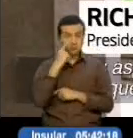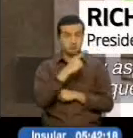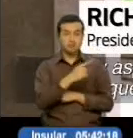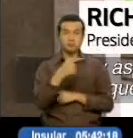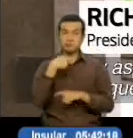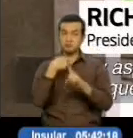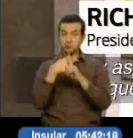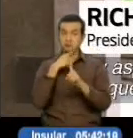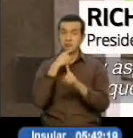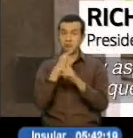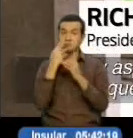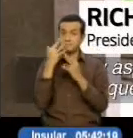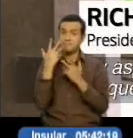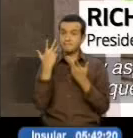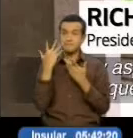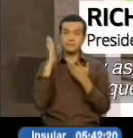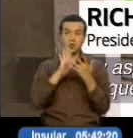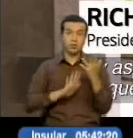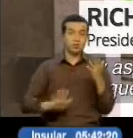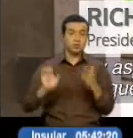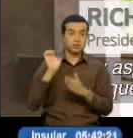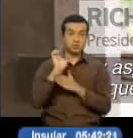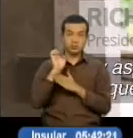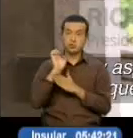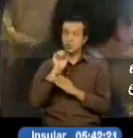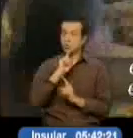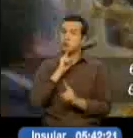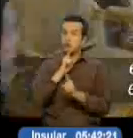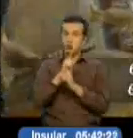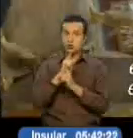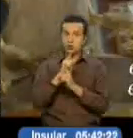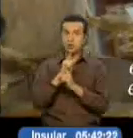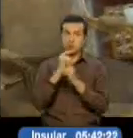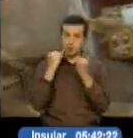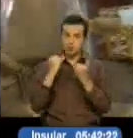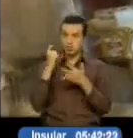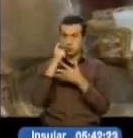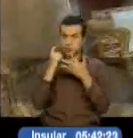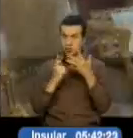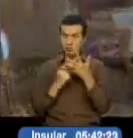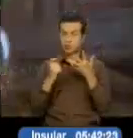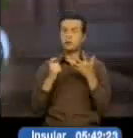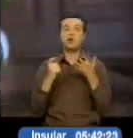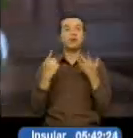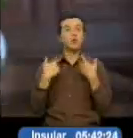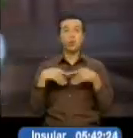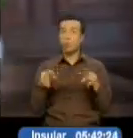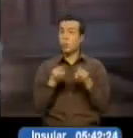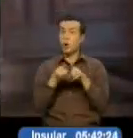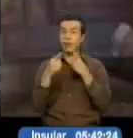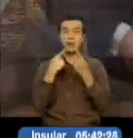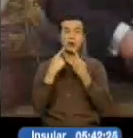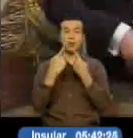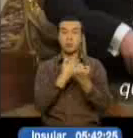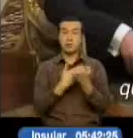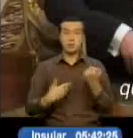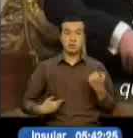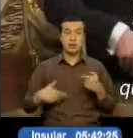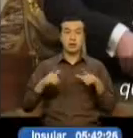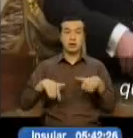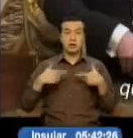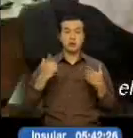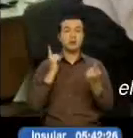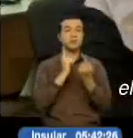y aspiramos a poderle entregar al país resultados, que es lo que está demandando este momento. También como parte del diálogo nacional, el presidente Lenín Moreno